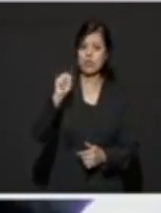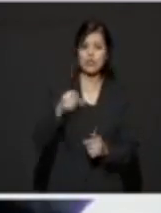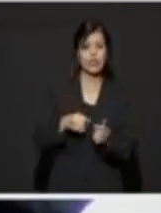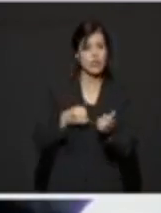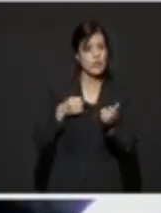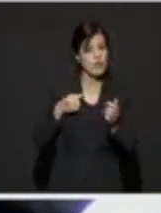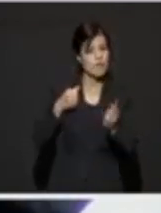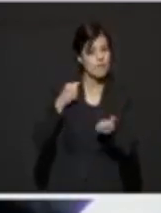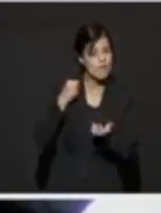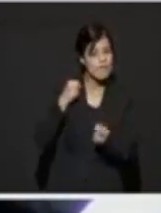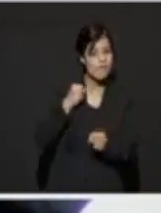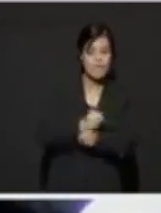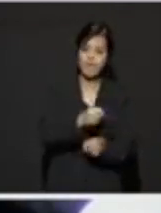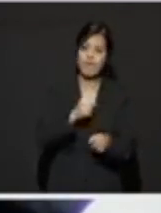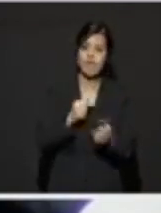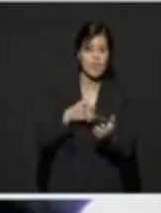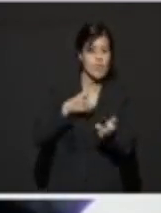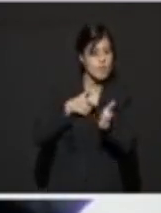Sí.